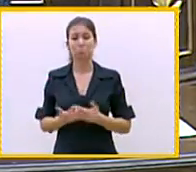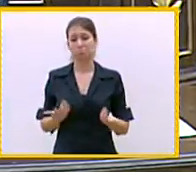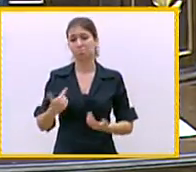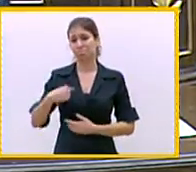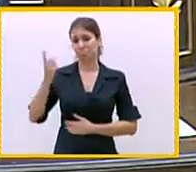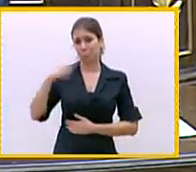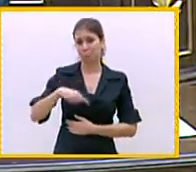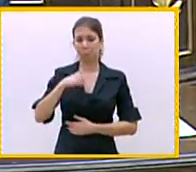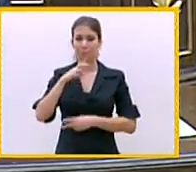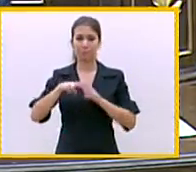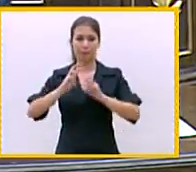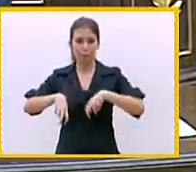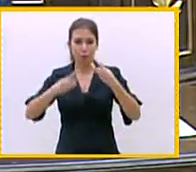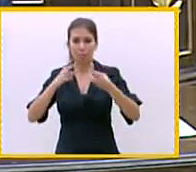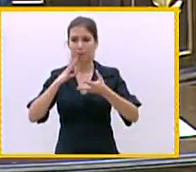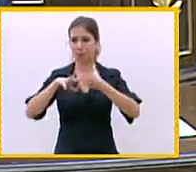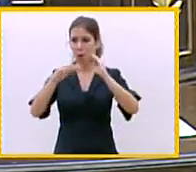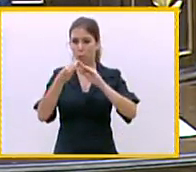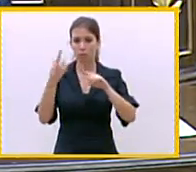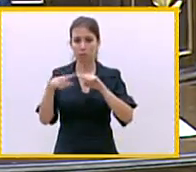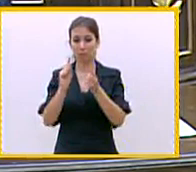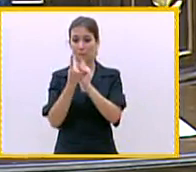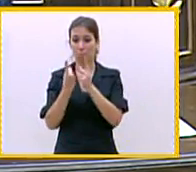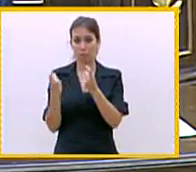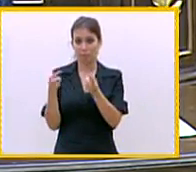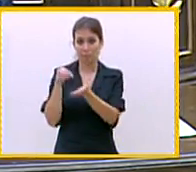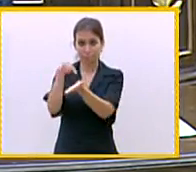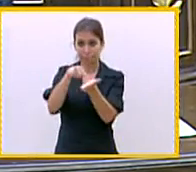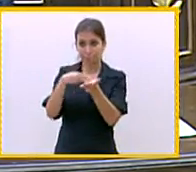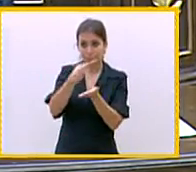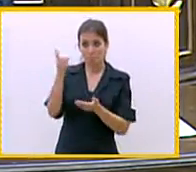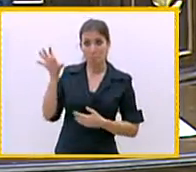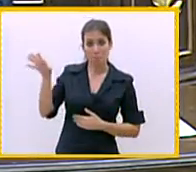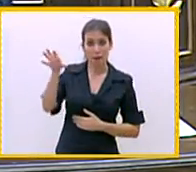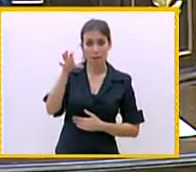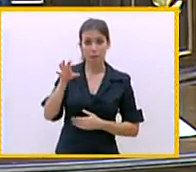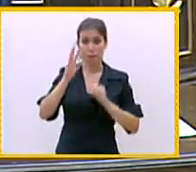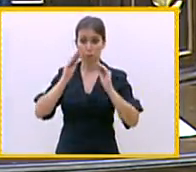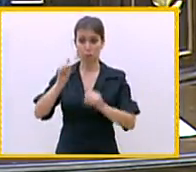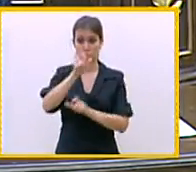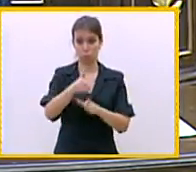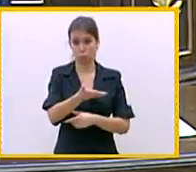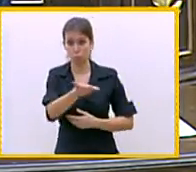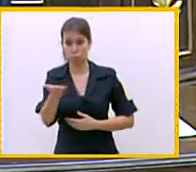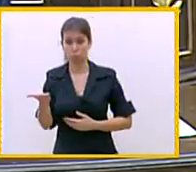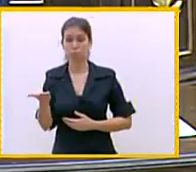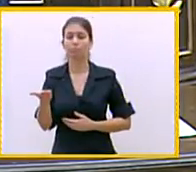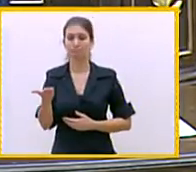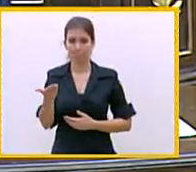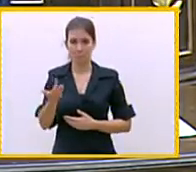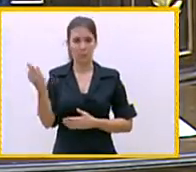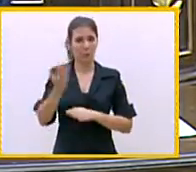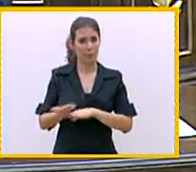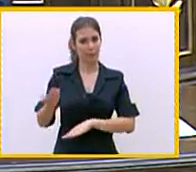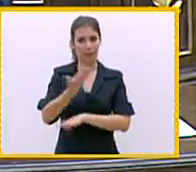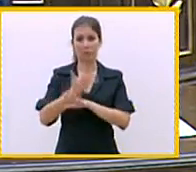los ajustes y los cambios que se reclaman a los países y a sus ciudadanos han de tener una